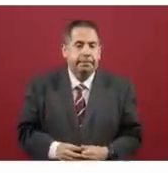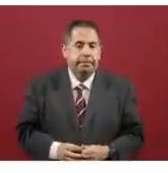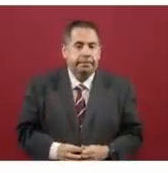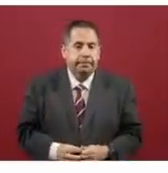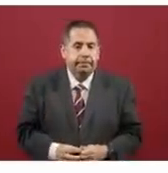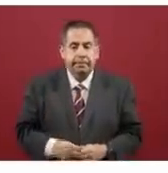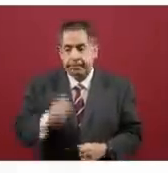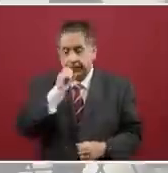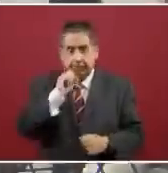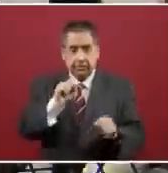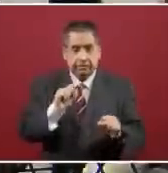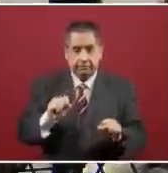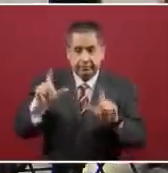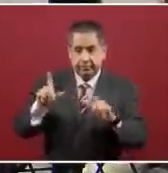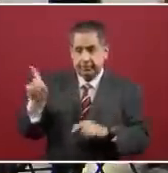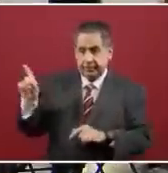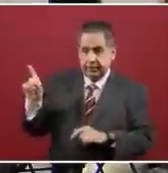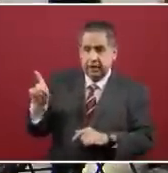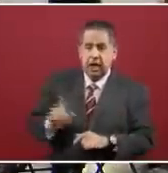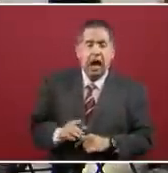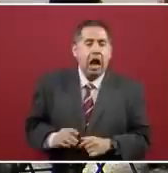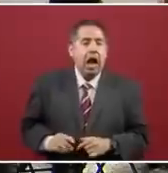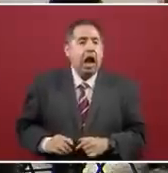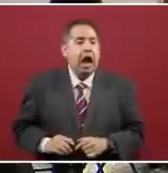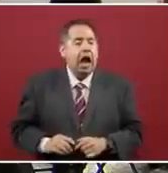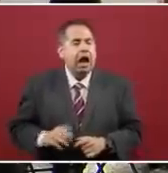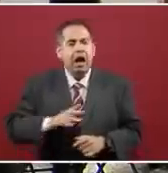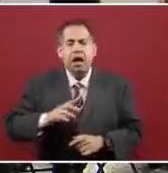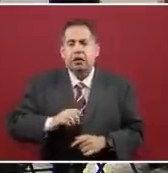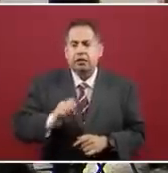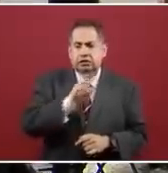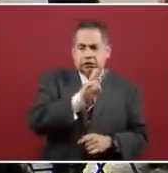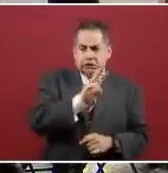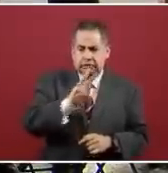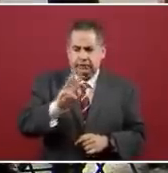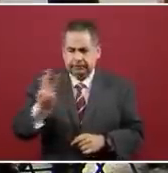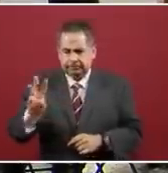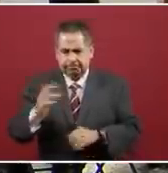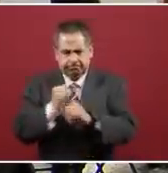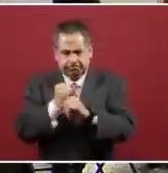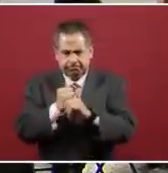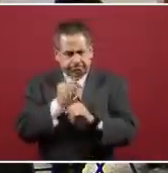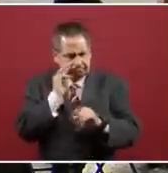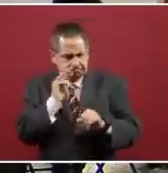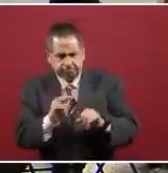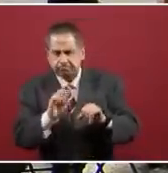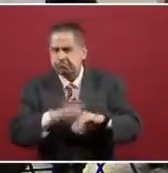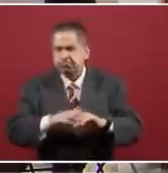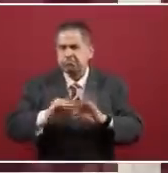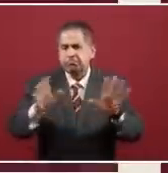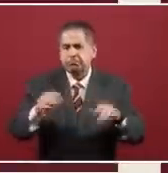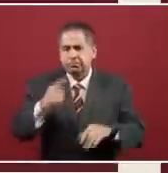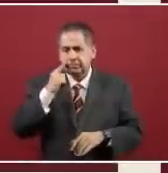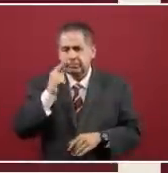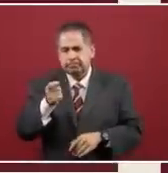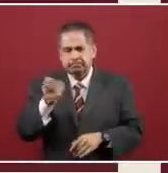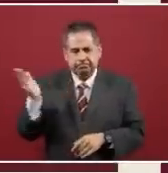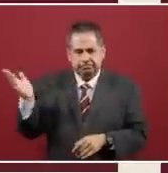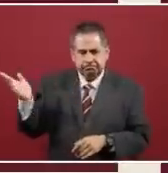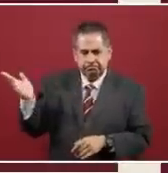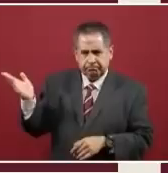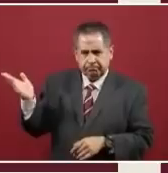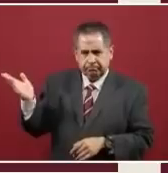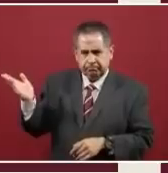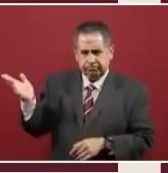en las pantallas podrán ver dos ligas del internet donde pueden ver mayor información. La primera es el catálogo de